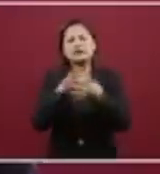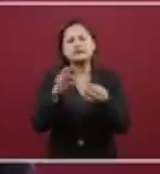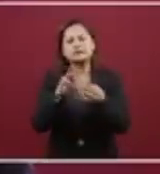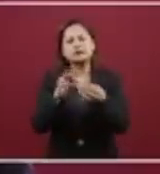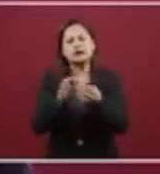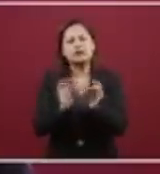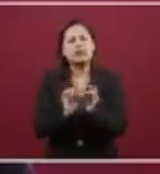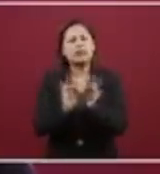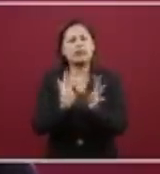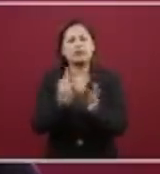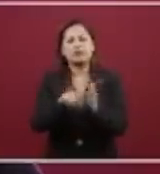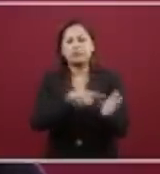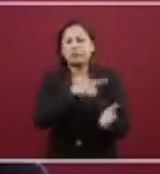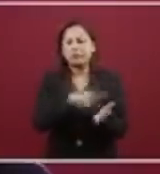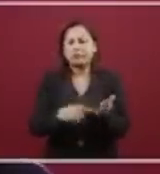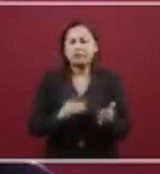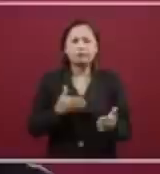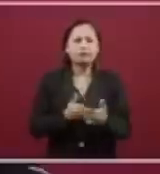tiempo